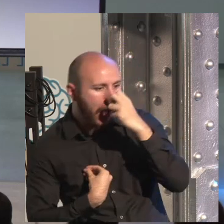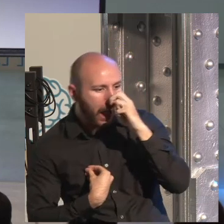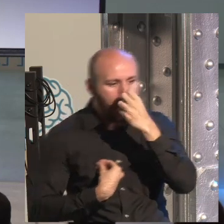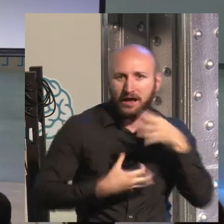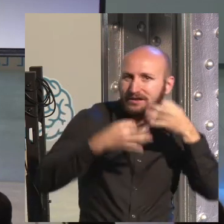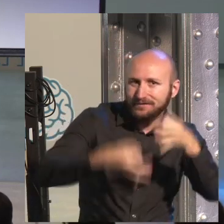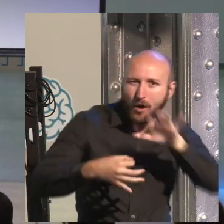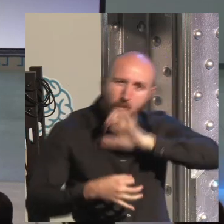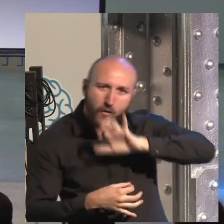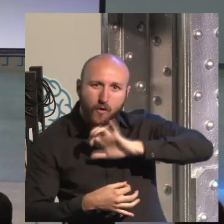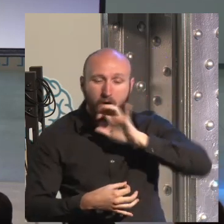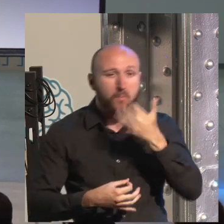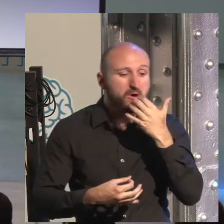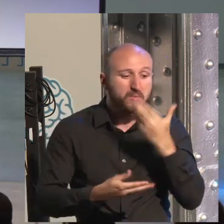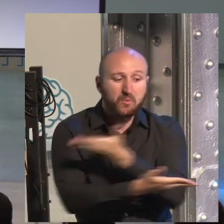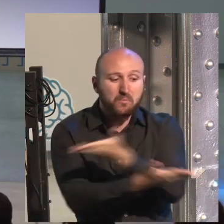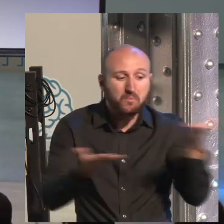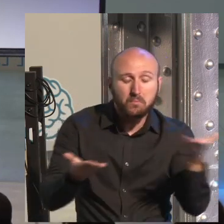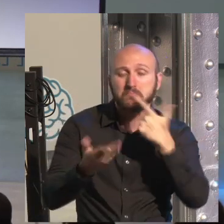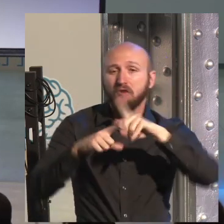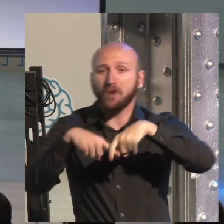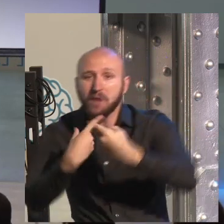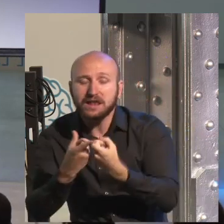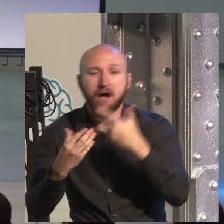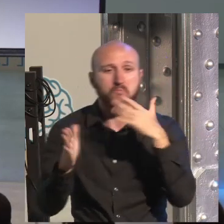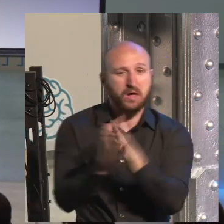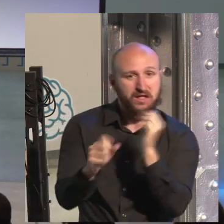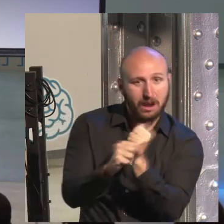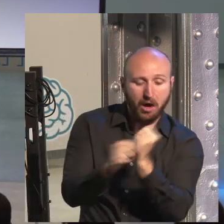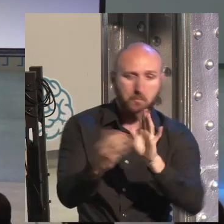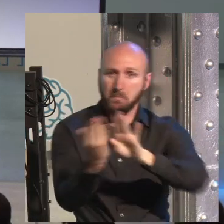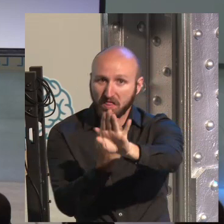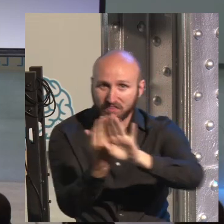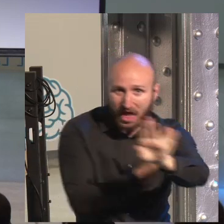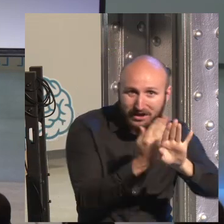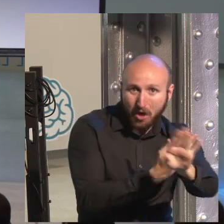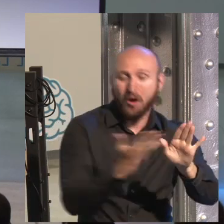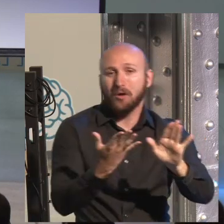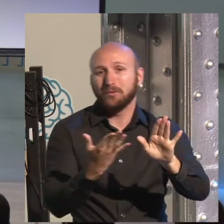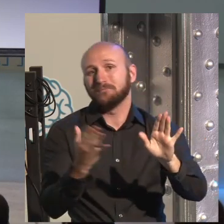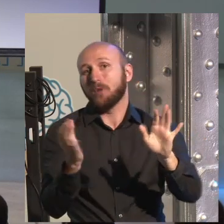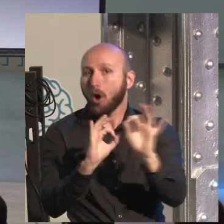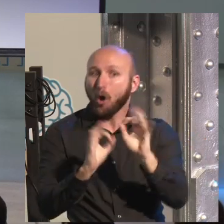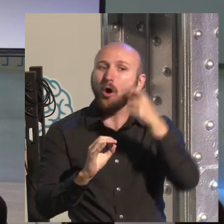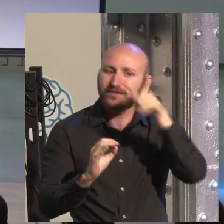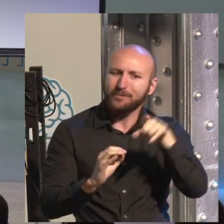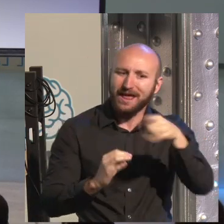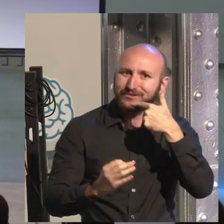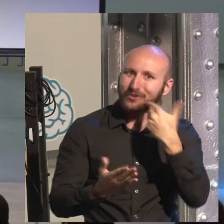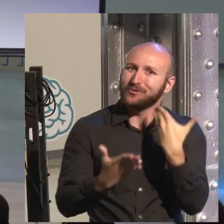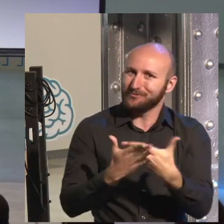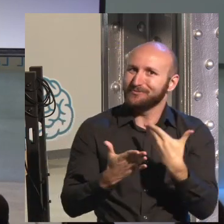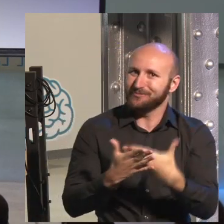pueden ser familiares cercanos, compañeros de trabajo o vecinas, pero los demás también pueden ser, y esto tiene cierta justificación